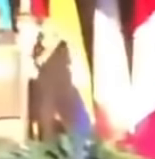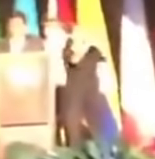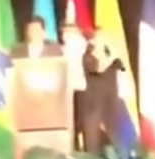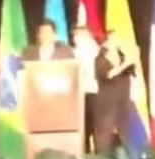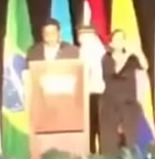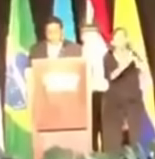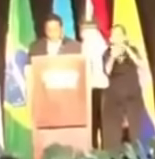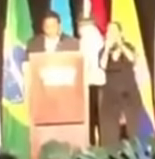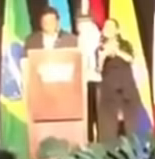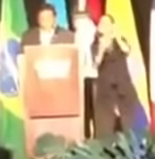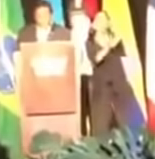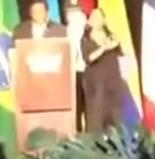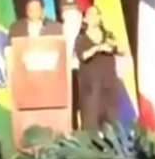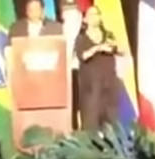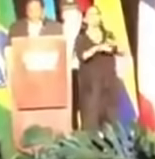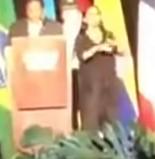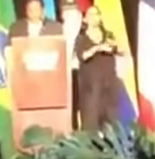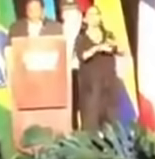discriminación